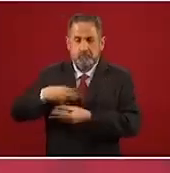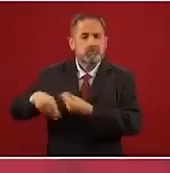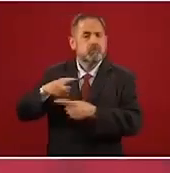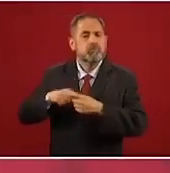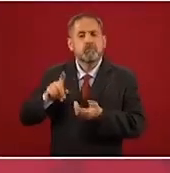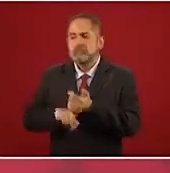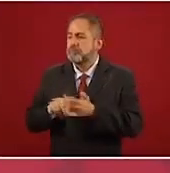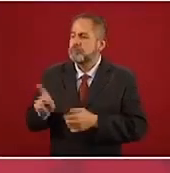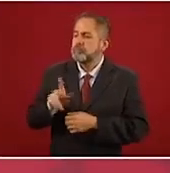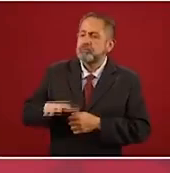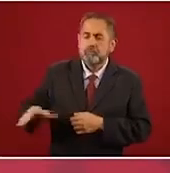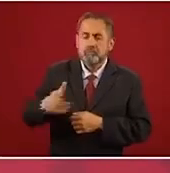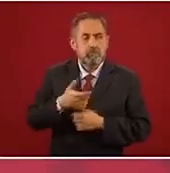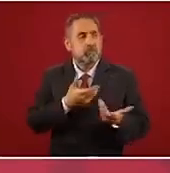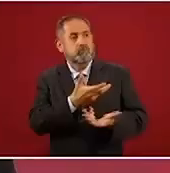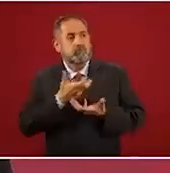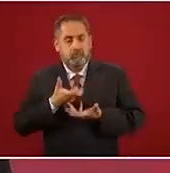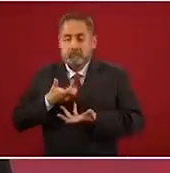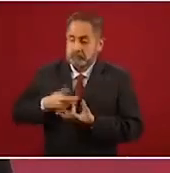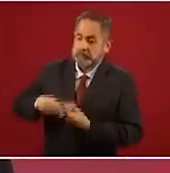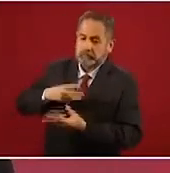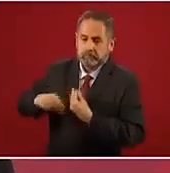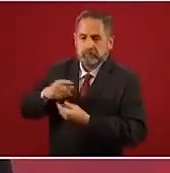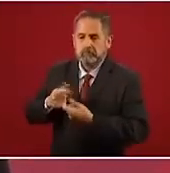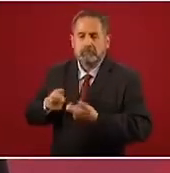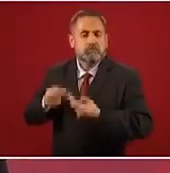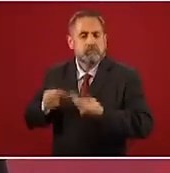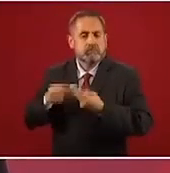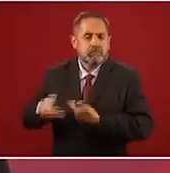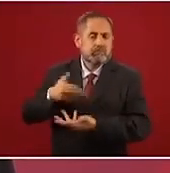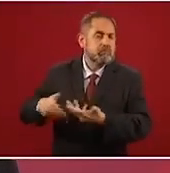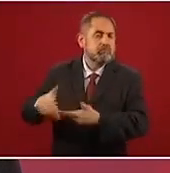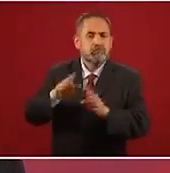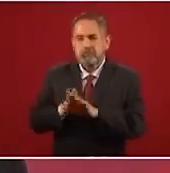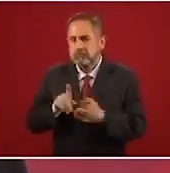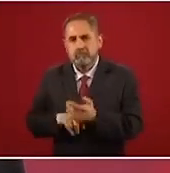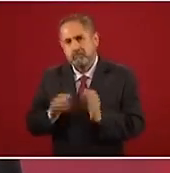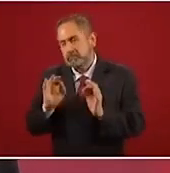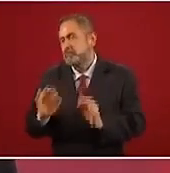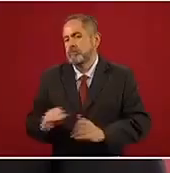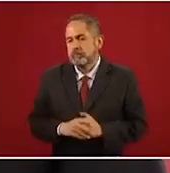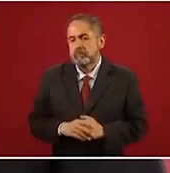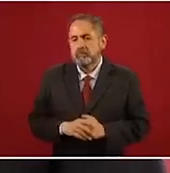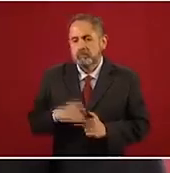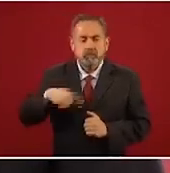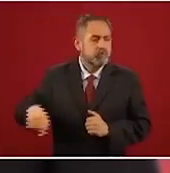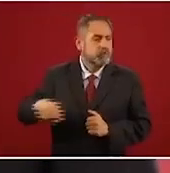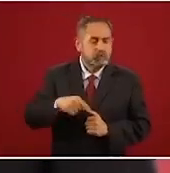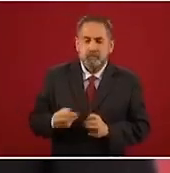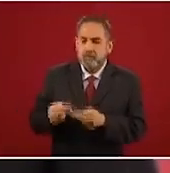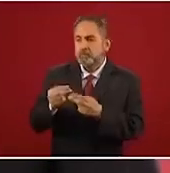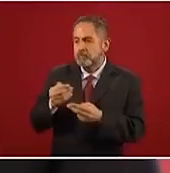pueblos, reactiva la economía familiar, la economía popular, la economía de los